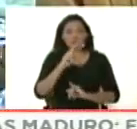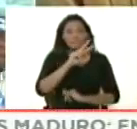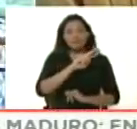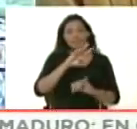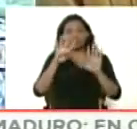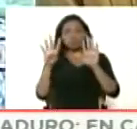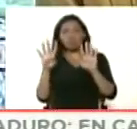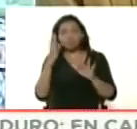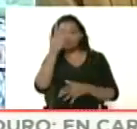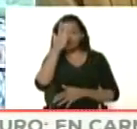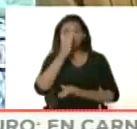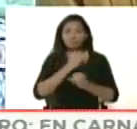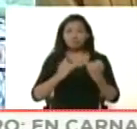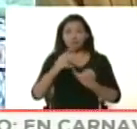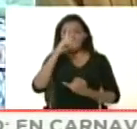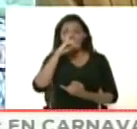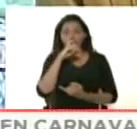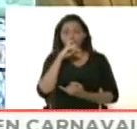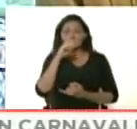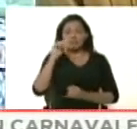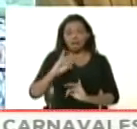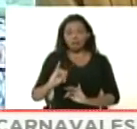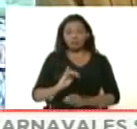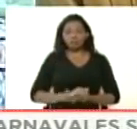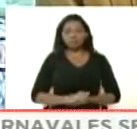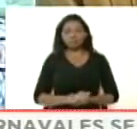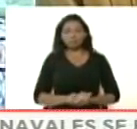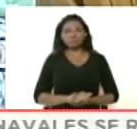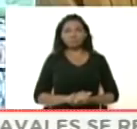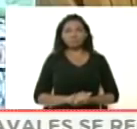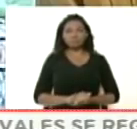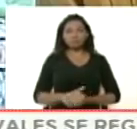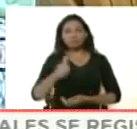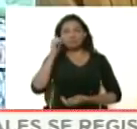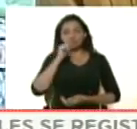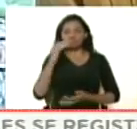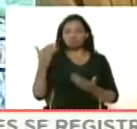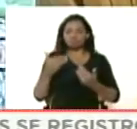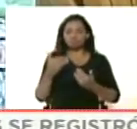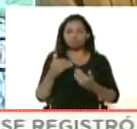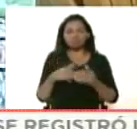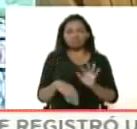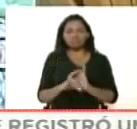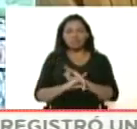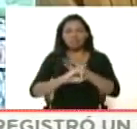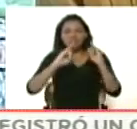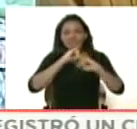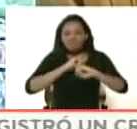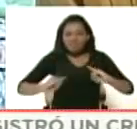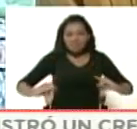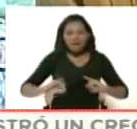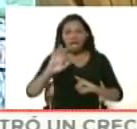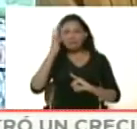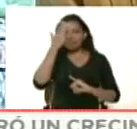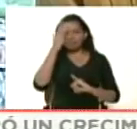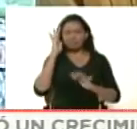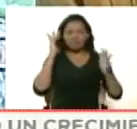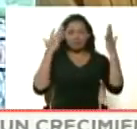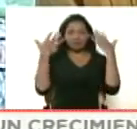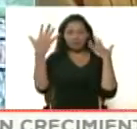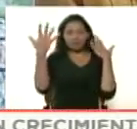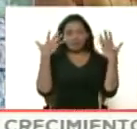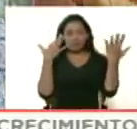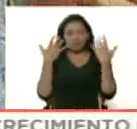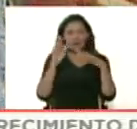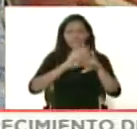29 de febrero, año bisiesto. El sábado viene la octavita de carnaval, porque a la